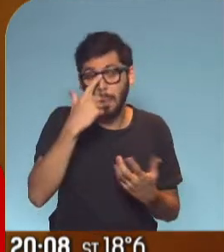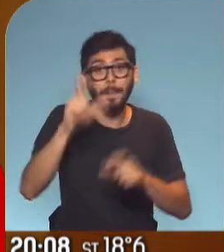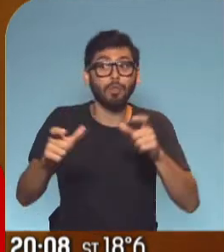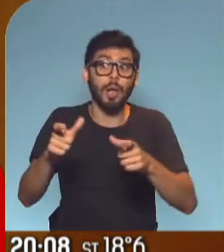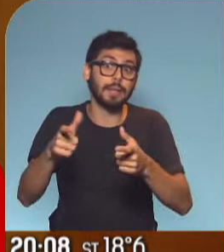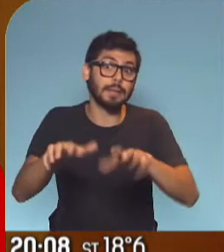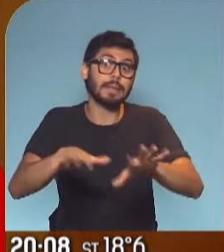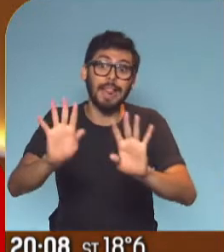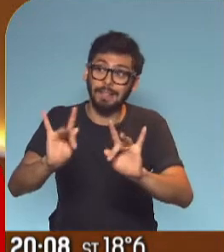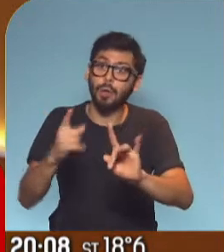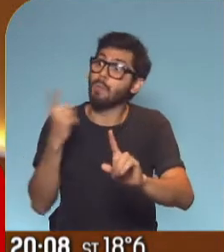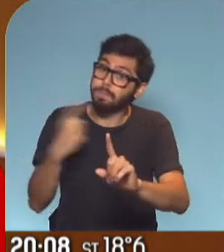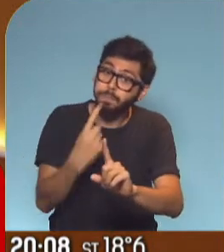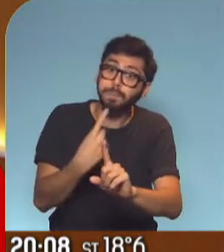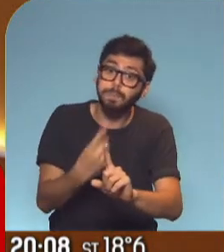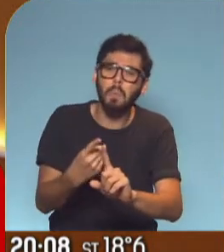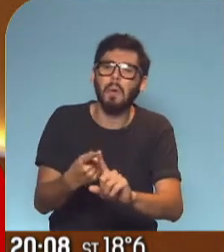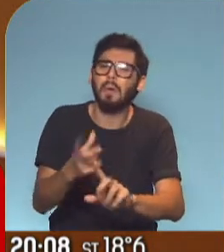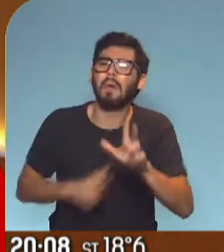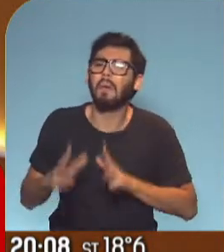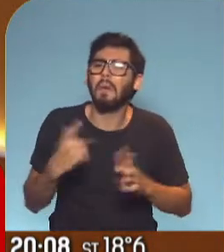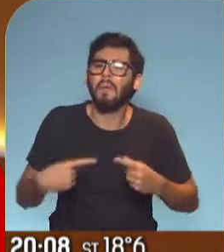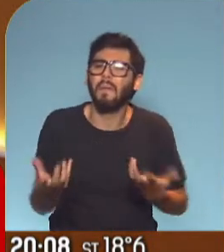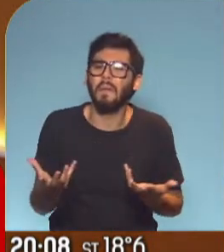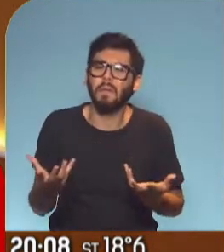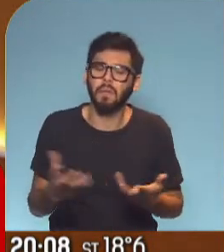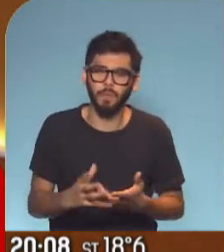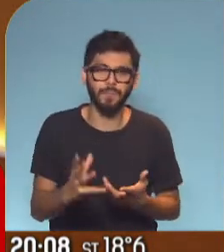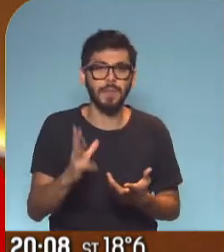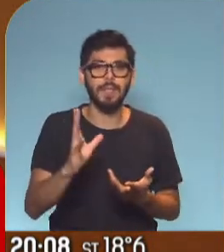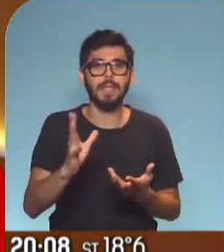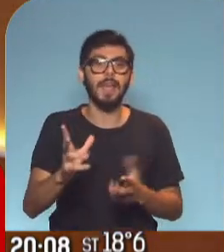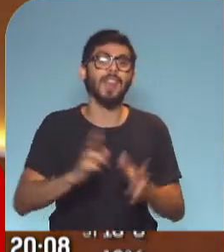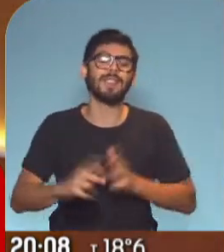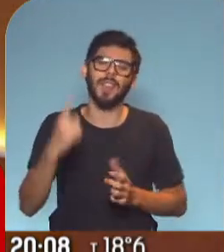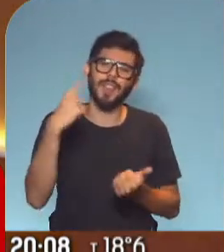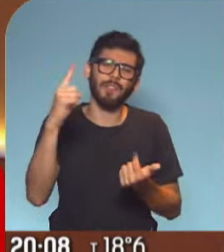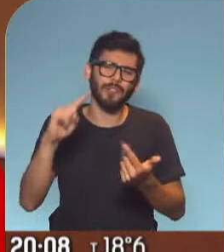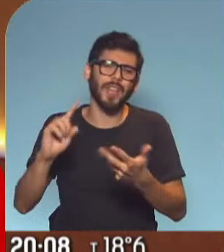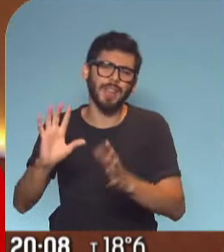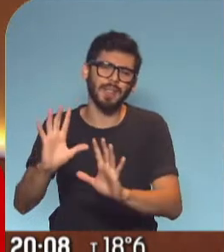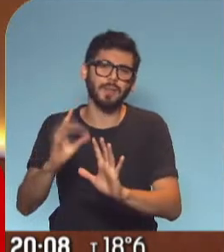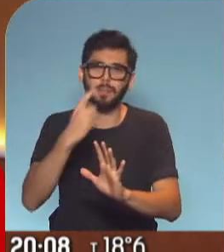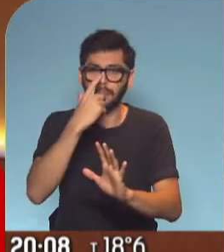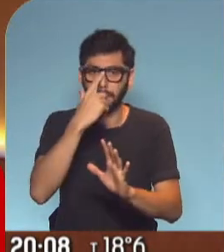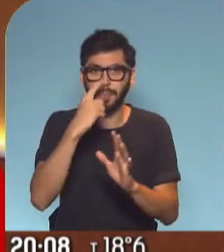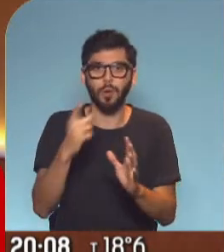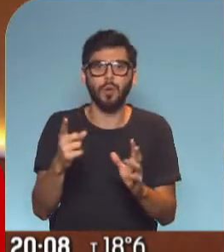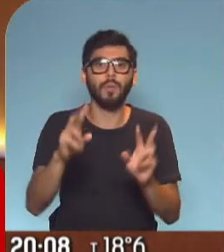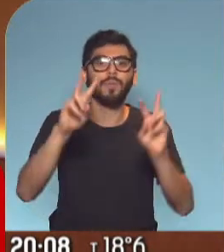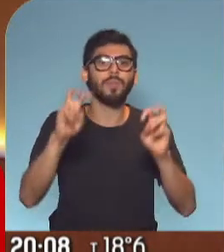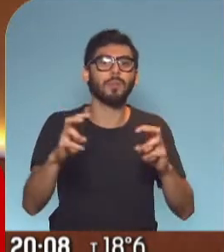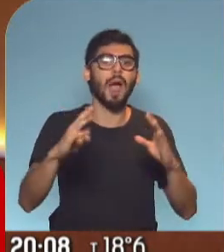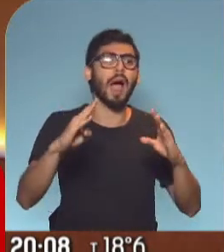de esta situación? A ver, se escucha de todo. Creo que es muy importante que nos podamos correr, que acceder o no a una vivienda no tiene que